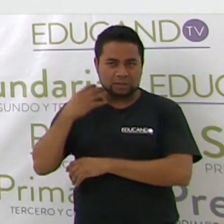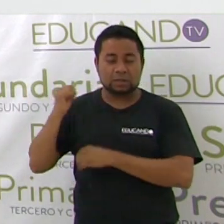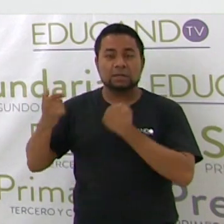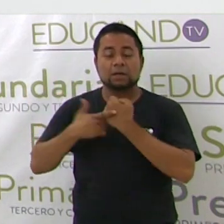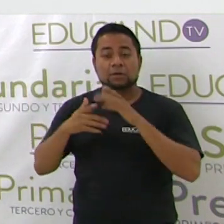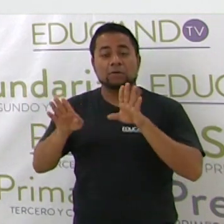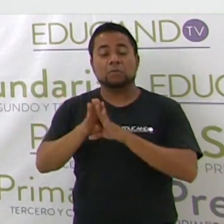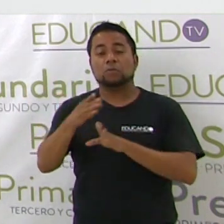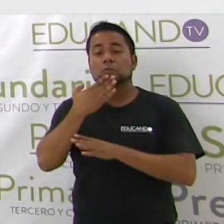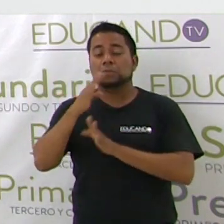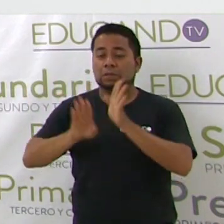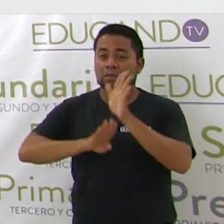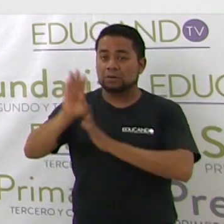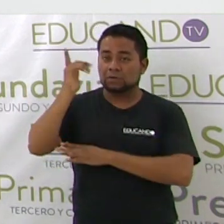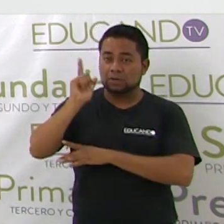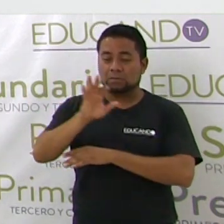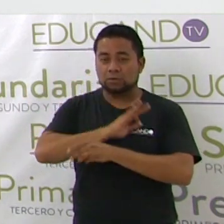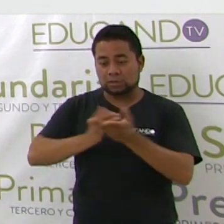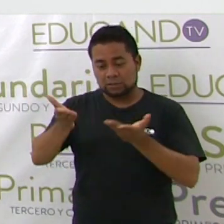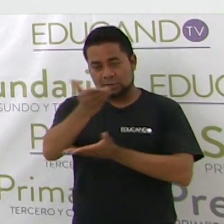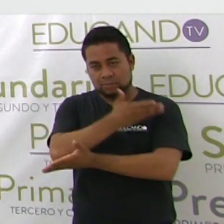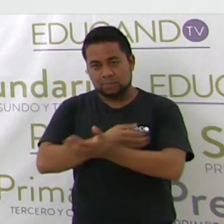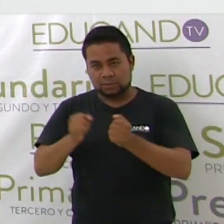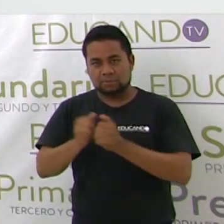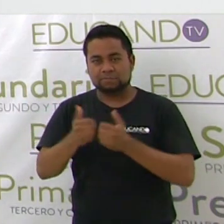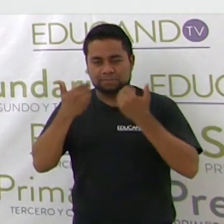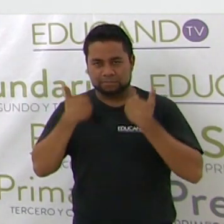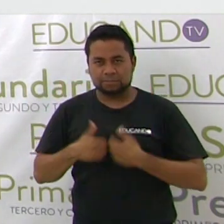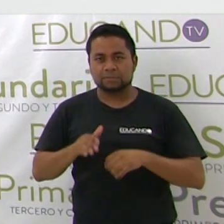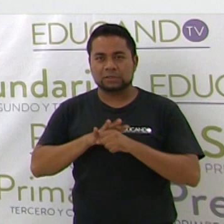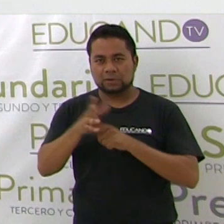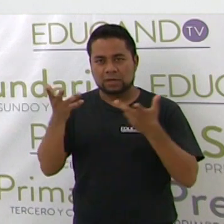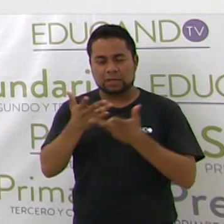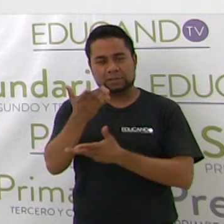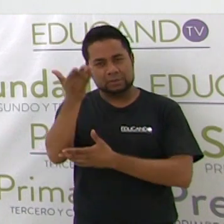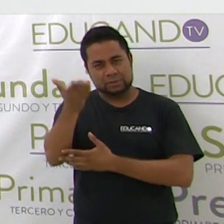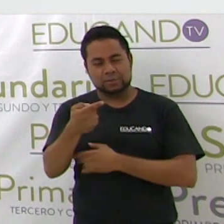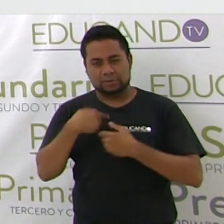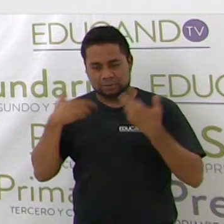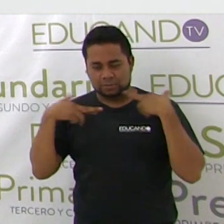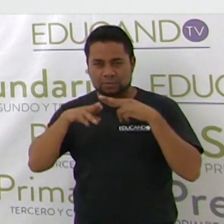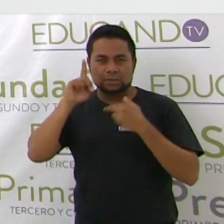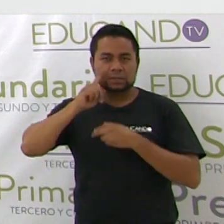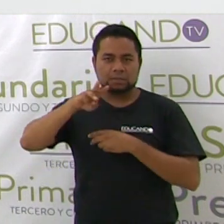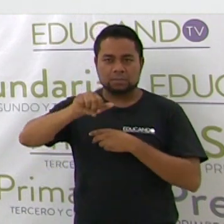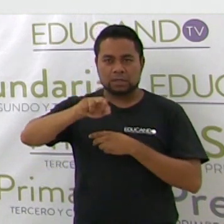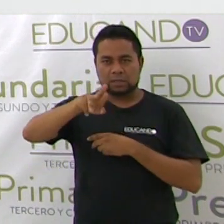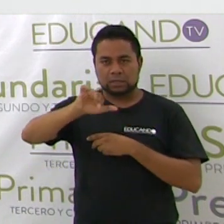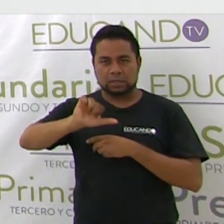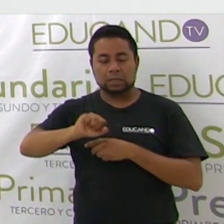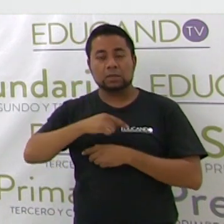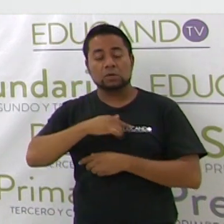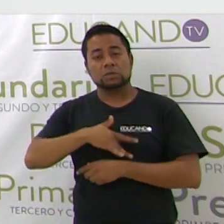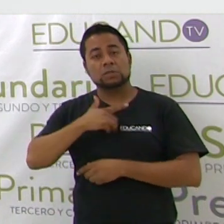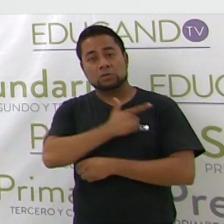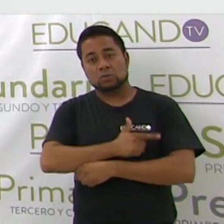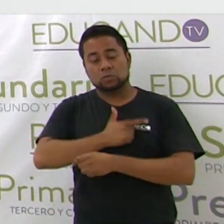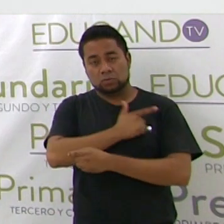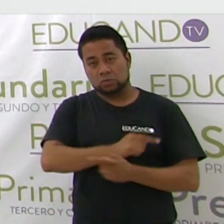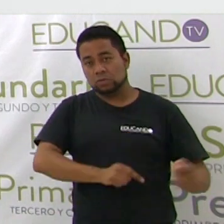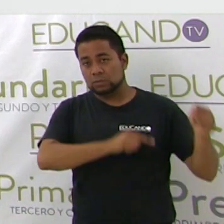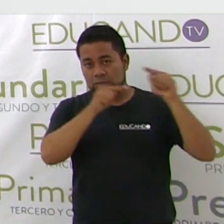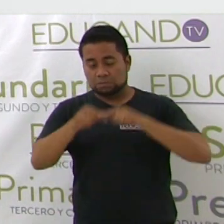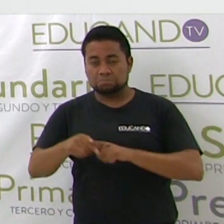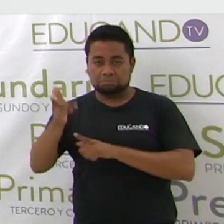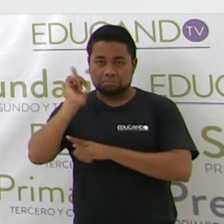muy bien y ojalá puedan compartir con nosotros lo que ustedes hicieron. Yo soy la maestra María. Me dio mucho gusto estar con ustedes